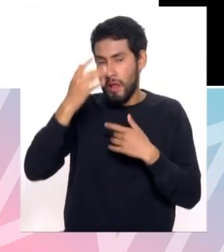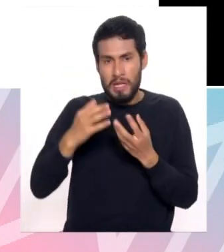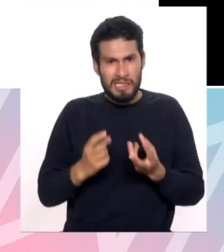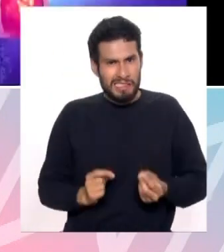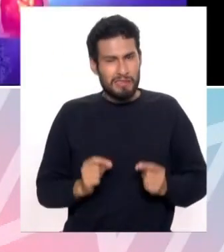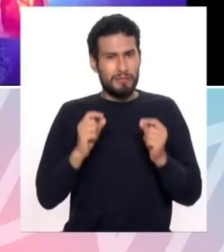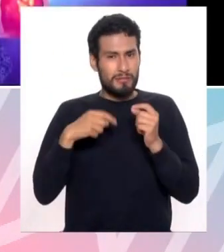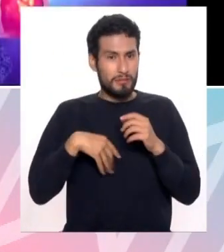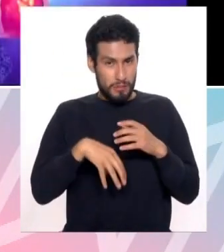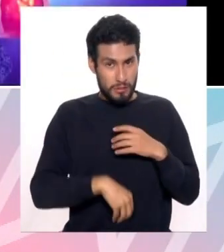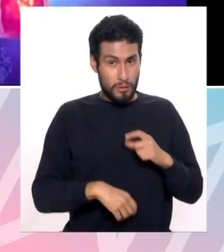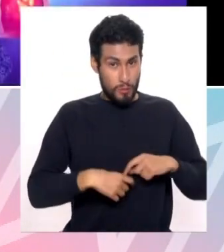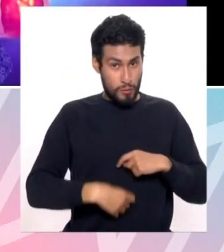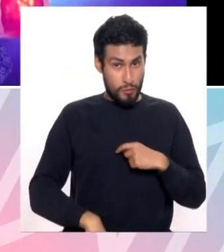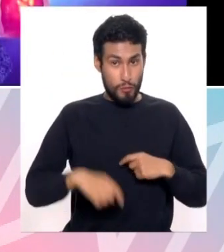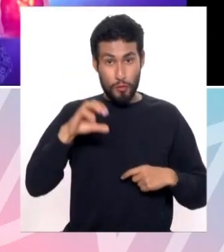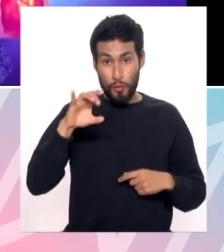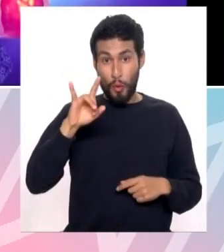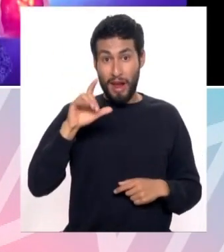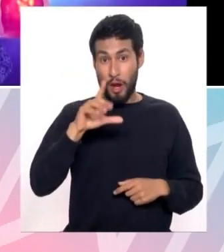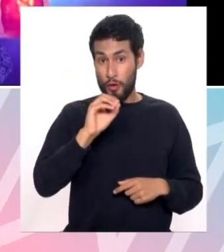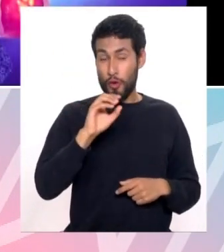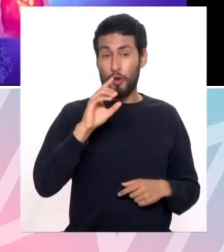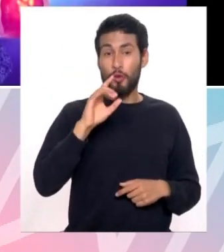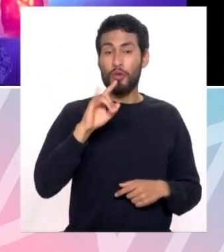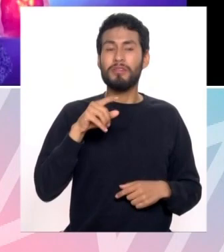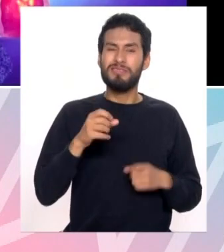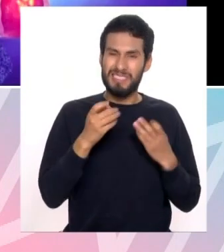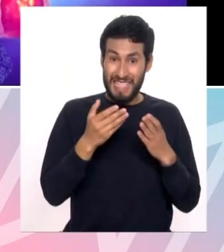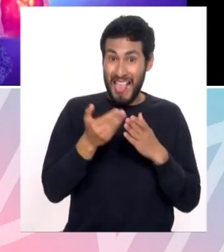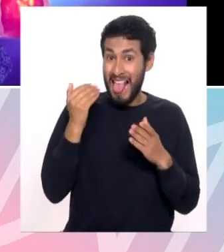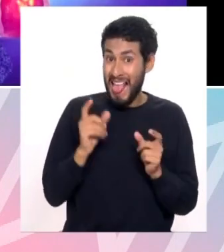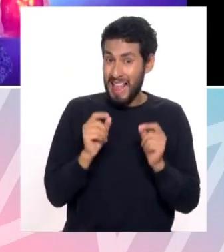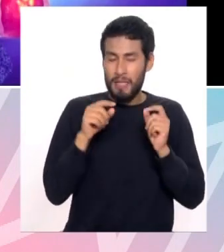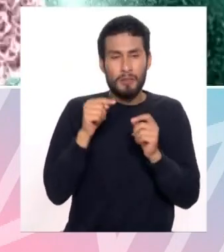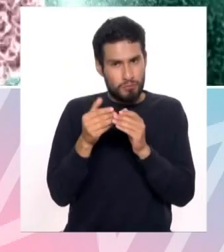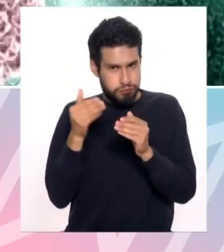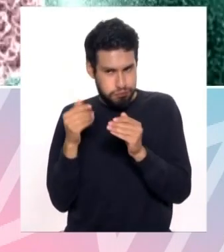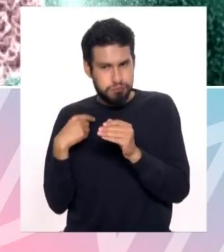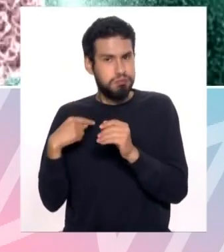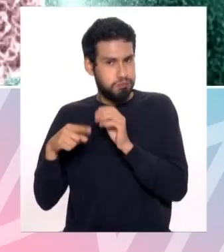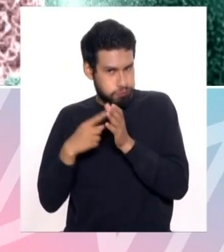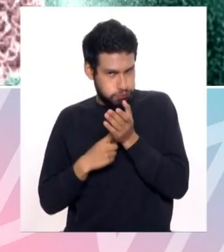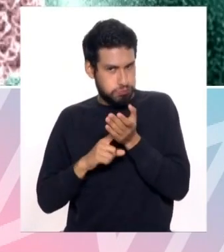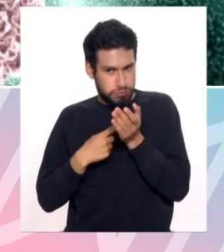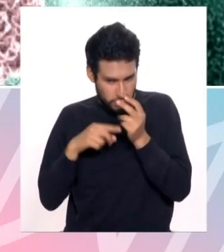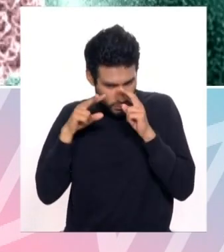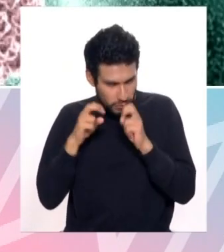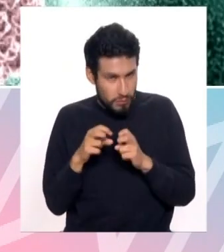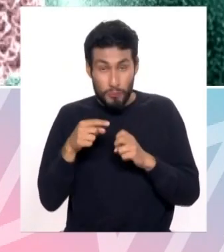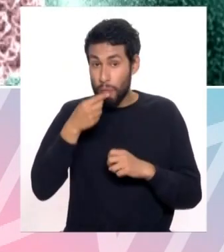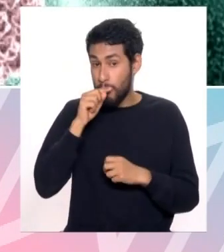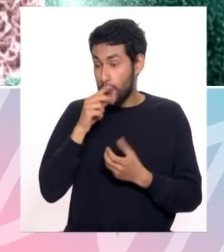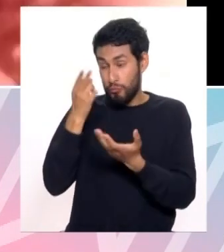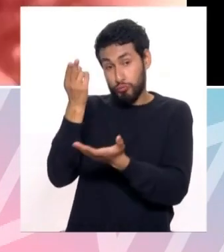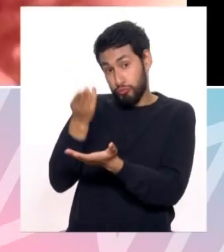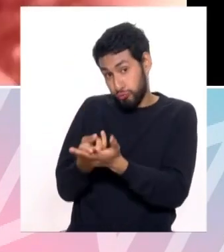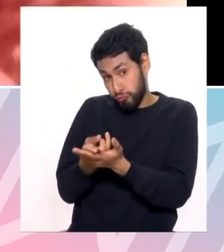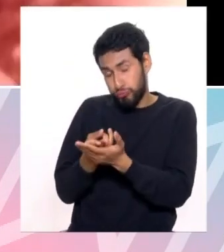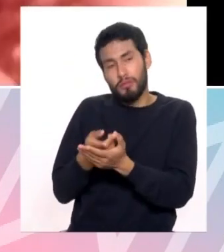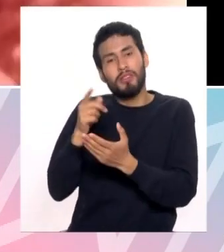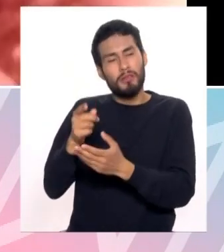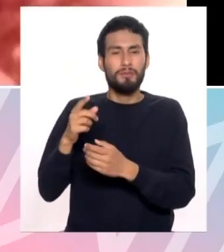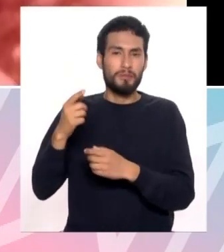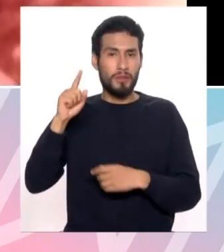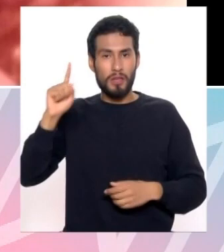cuello uterino, que son los predecesores del cáncer. Bien, entonces se recuesta a la mujer en una camilla, se le coloca